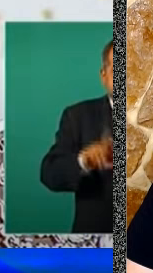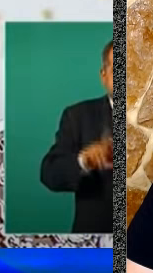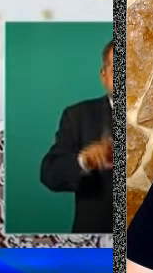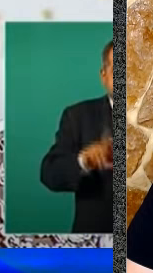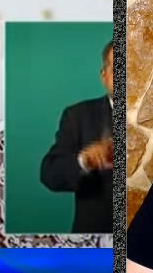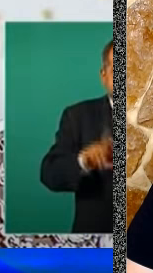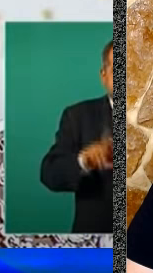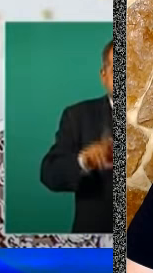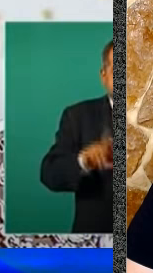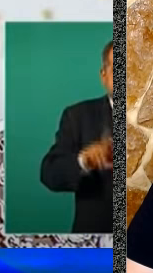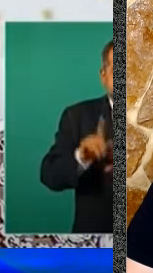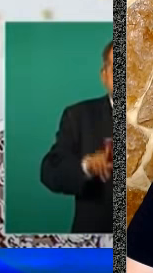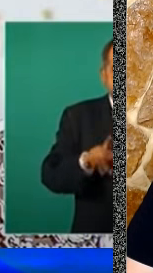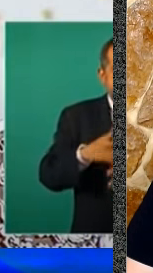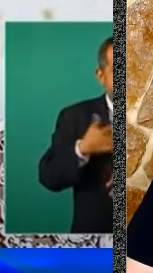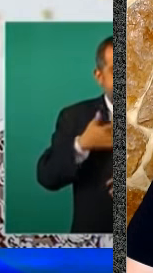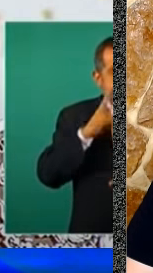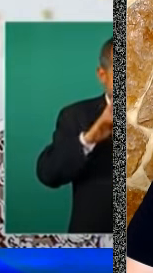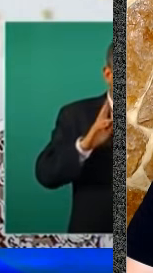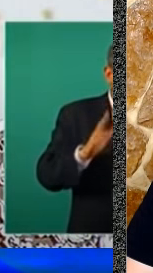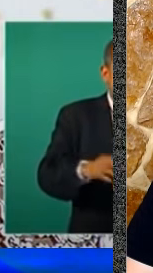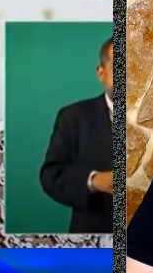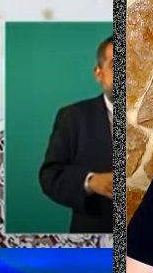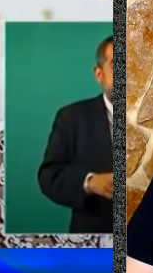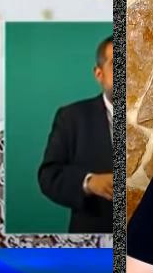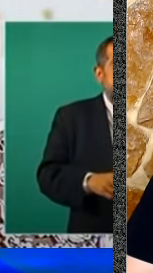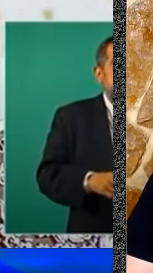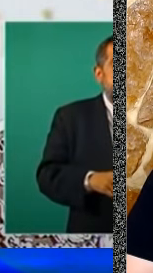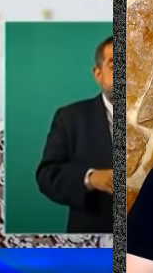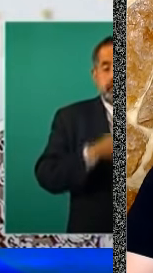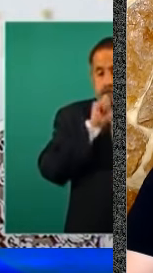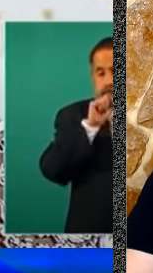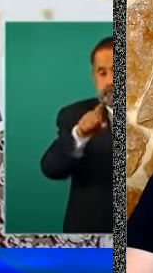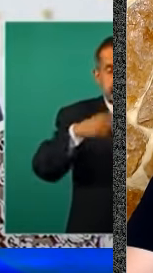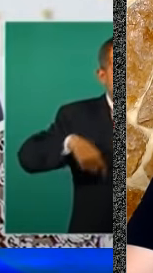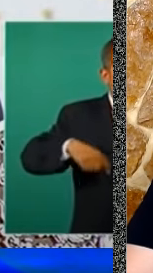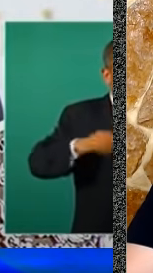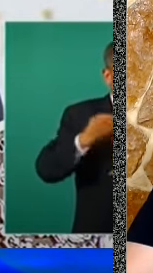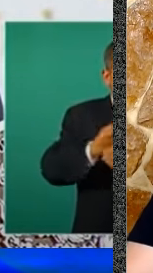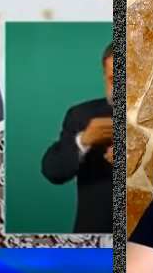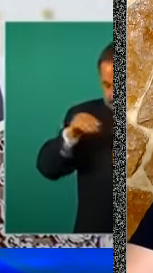pues muy cínica. Vamos a darle play. También ya estamos preparando